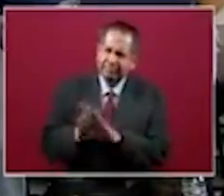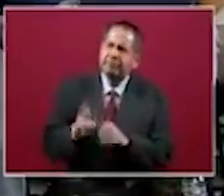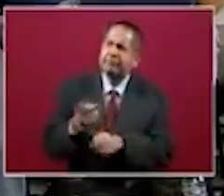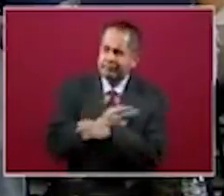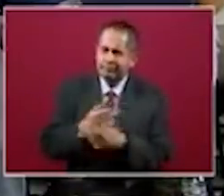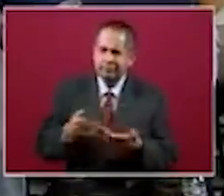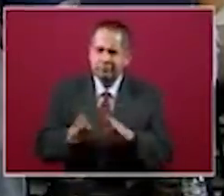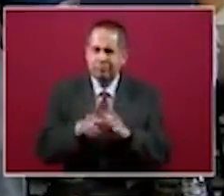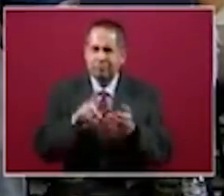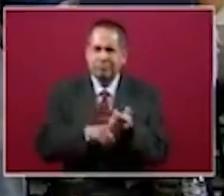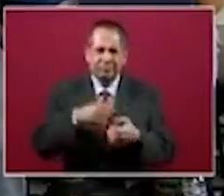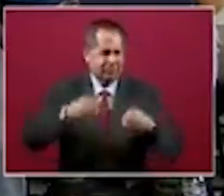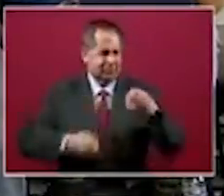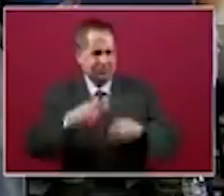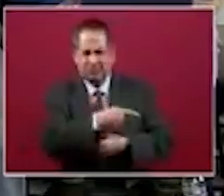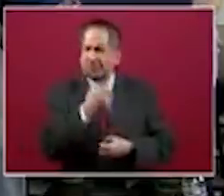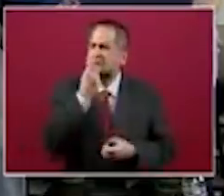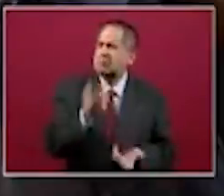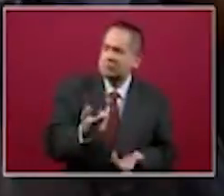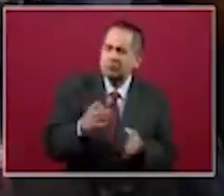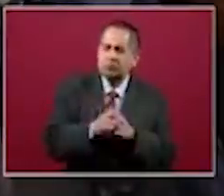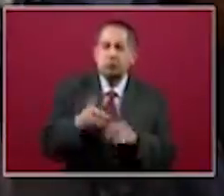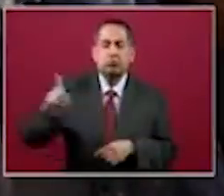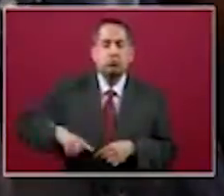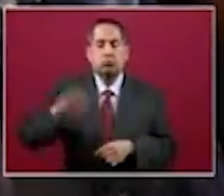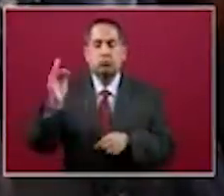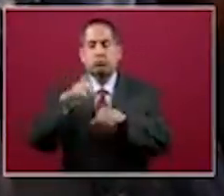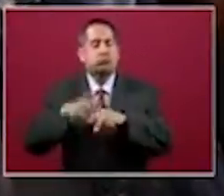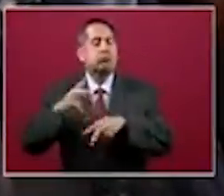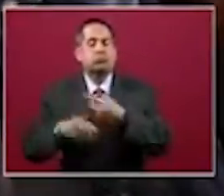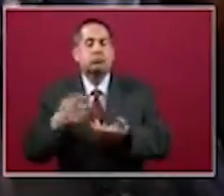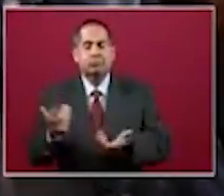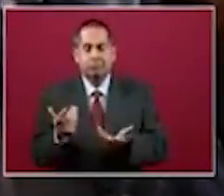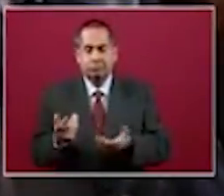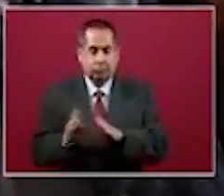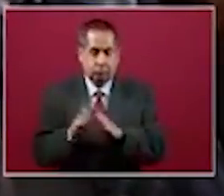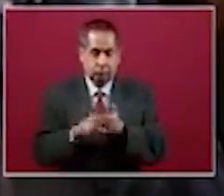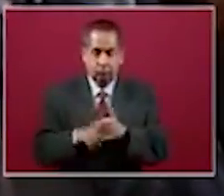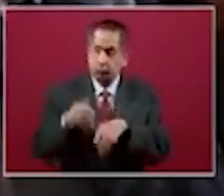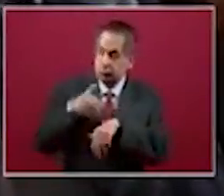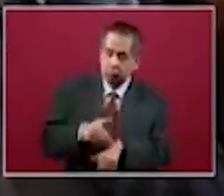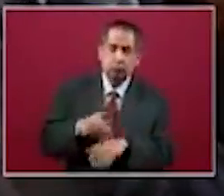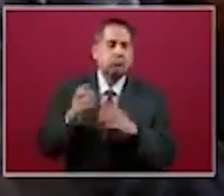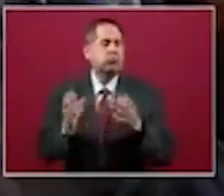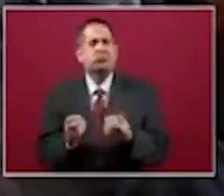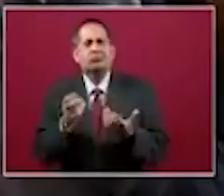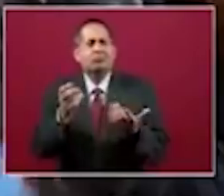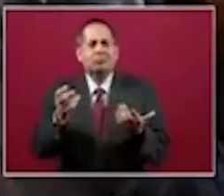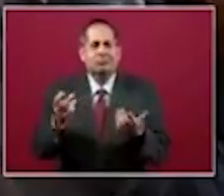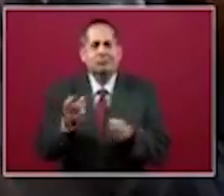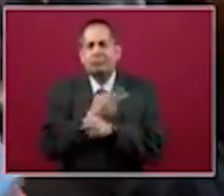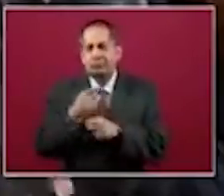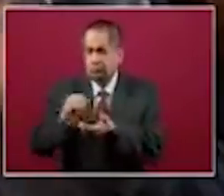esta definición de este juez y qué va a hacer el gobierno en este caso, si se va a acatar esta suspensión.